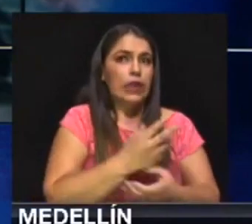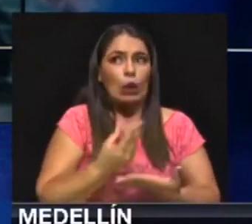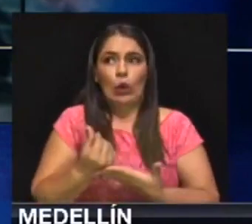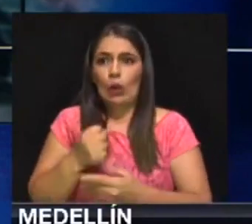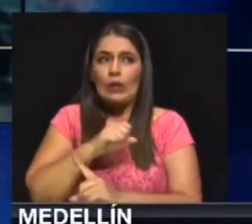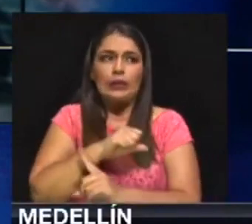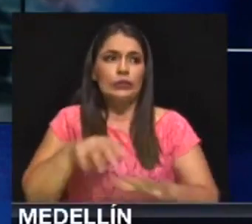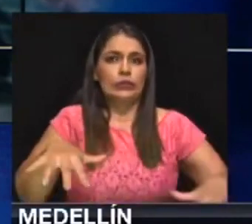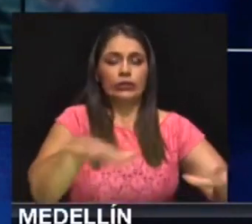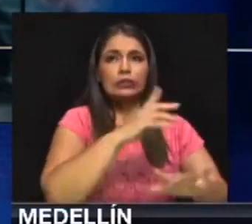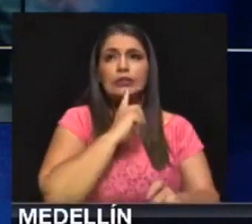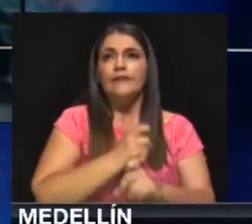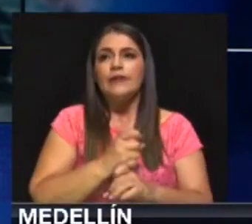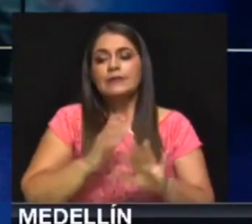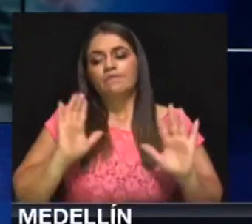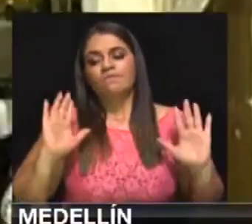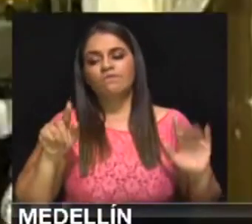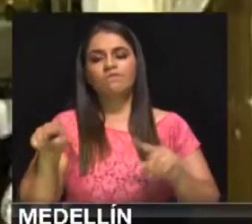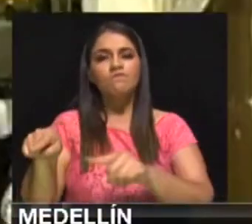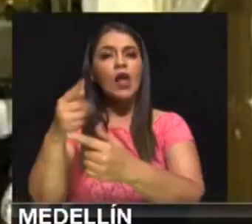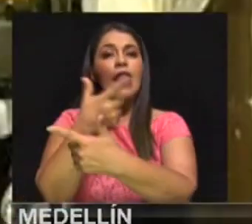social originada por la pandemia.